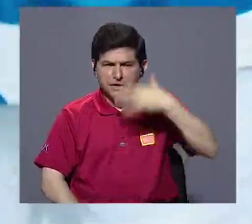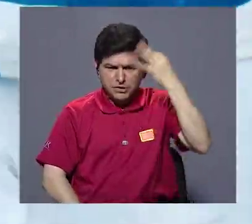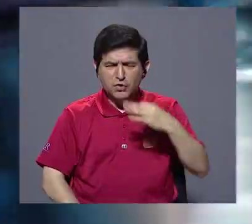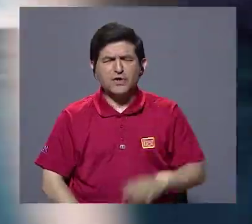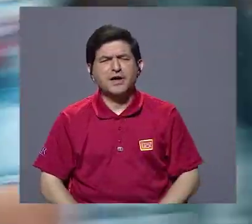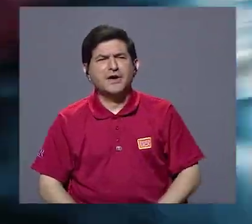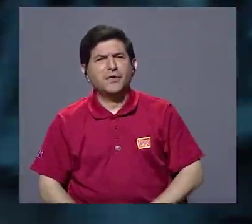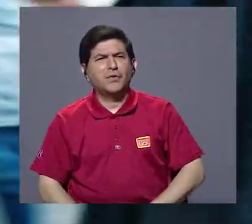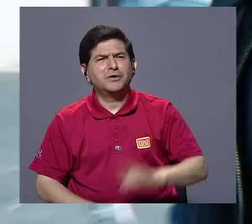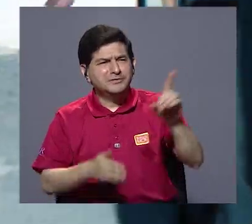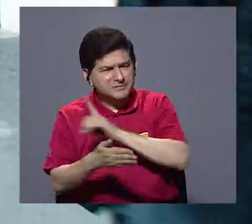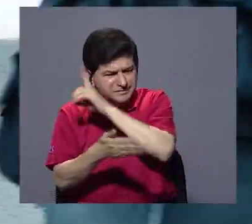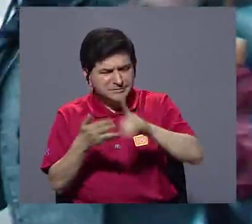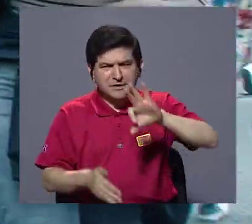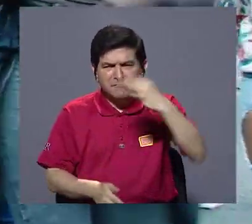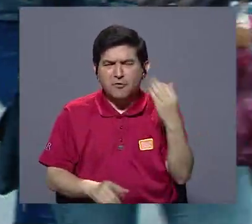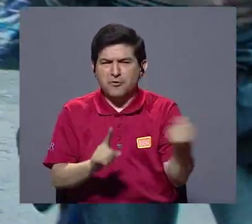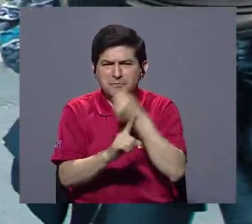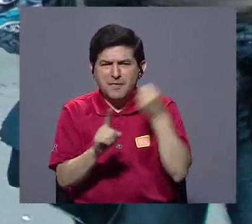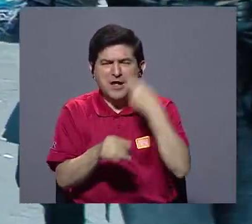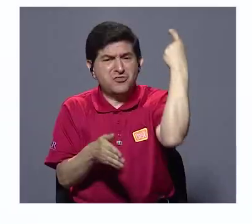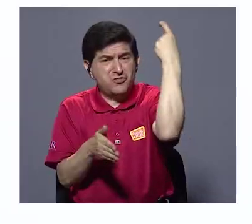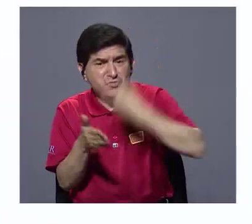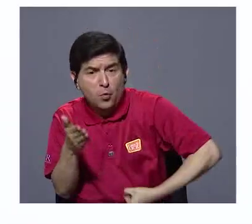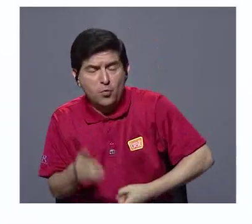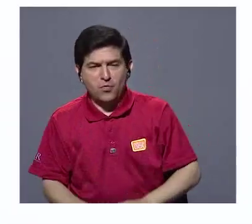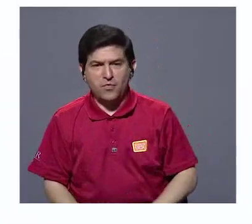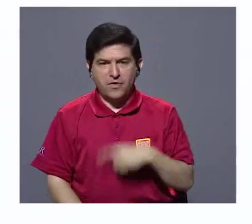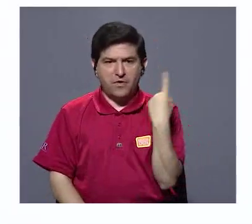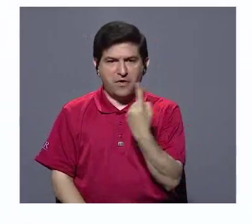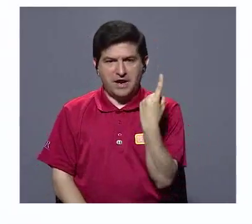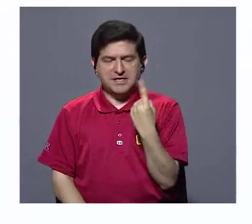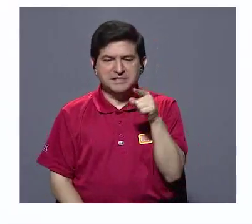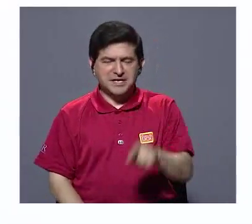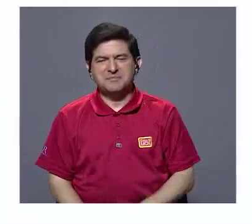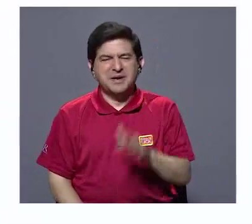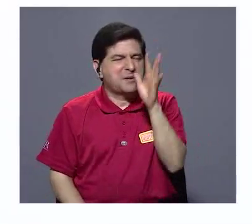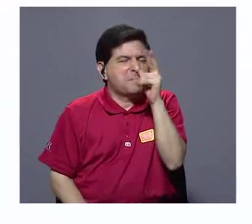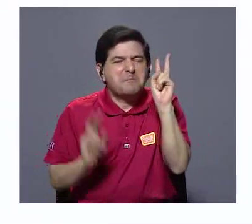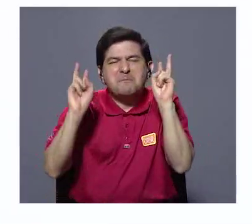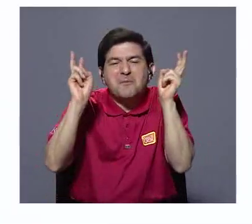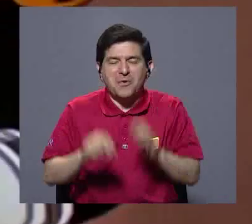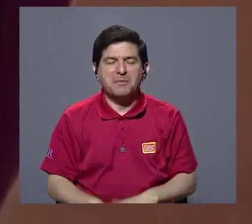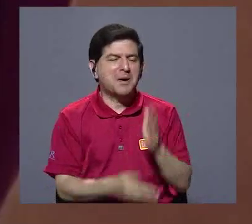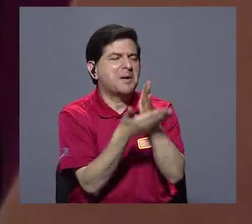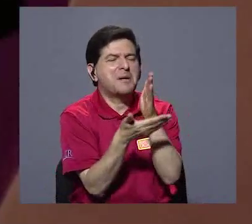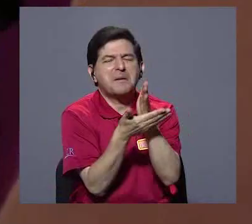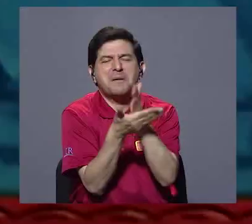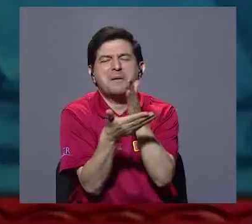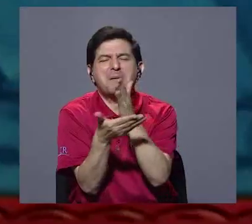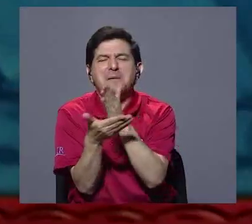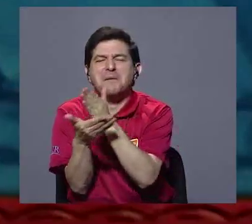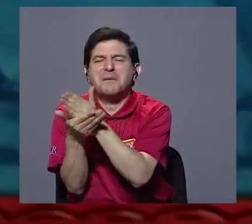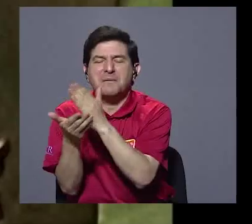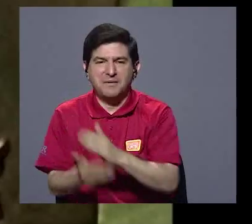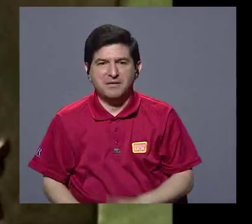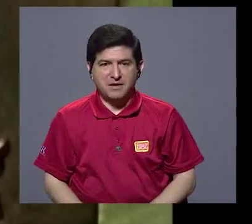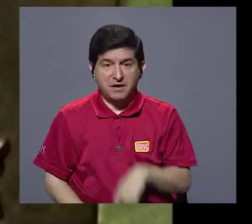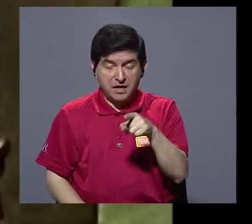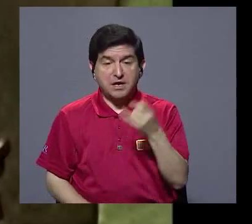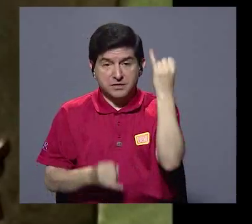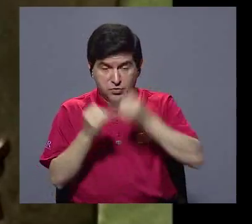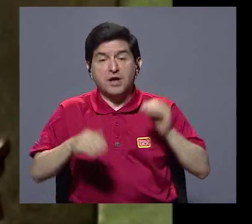Yo creo que la discriminación es una forma de violencia muy dura porque parece que siempre es como vacilando. Te empiezan a molestar y te empiezan a molestar y te